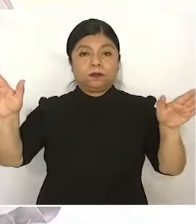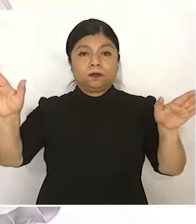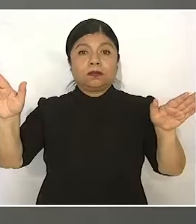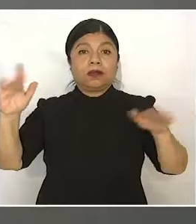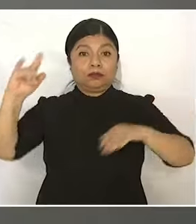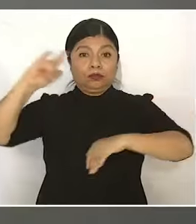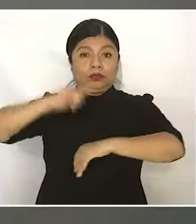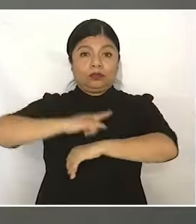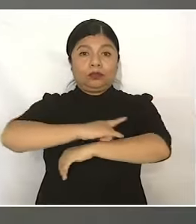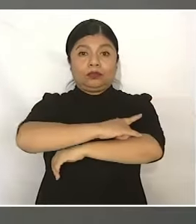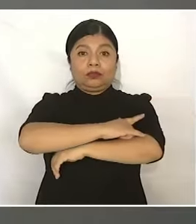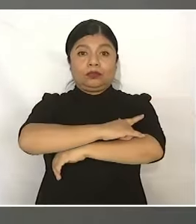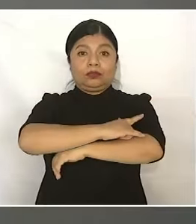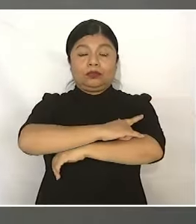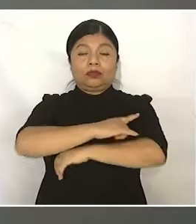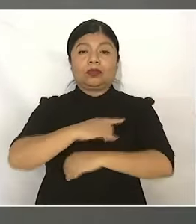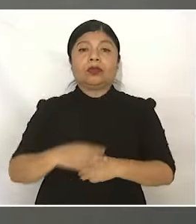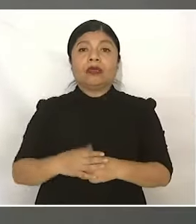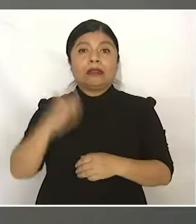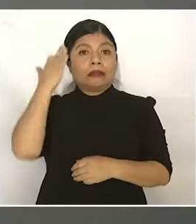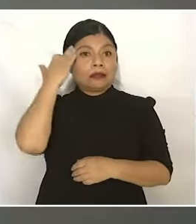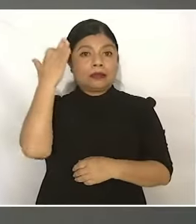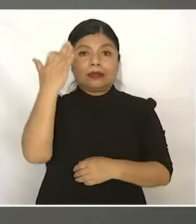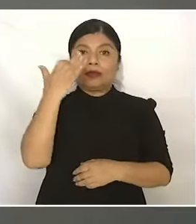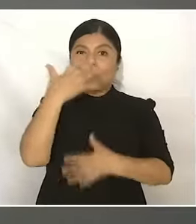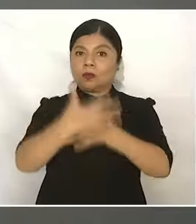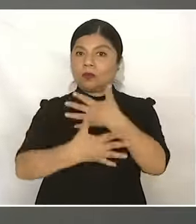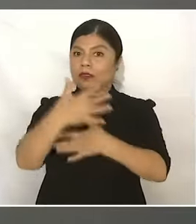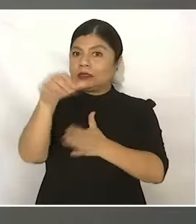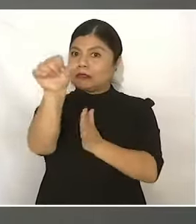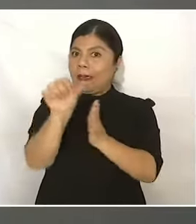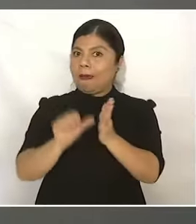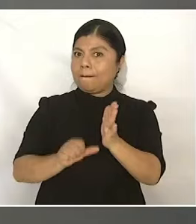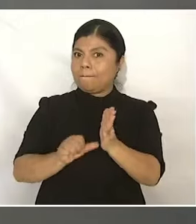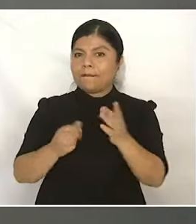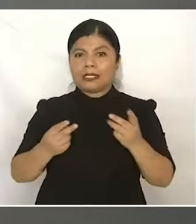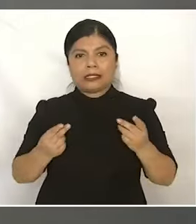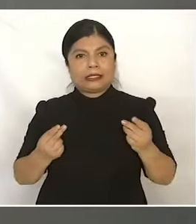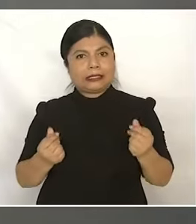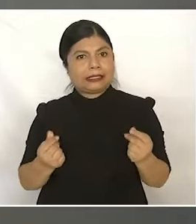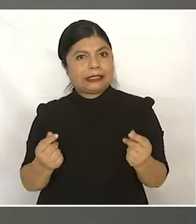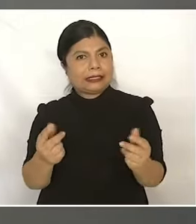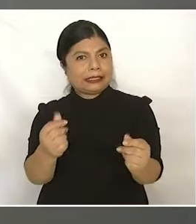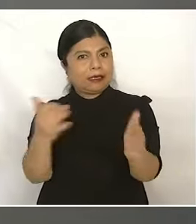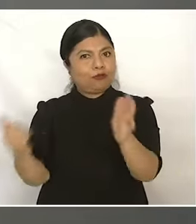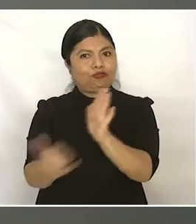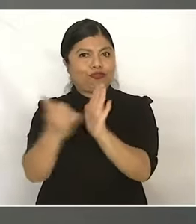Tulum en 15 meses le zumba, como dirían los veracruzanos.